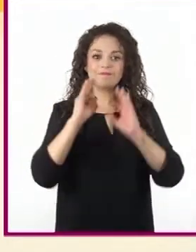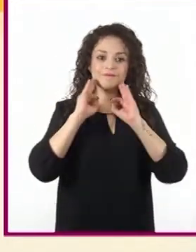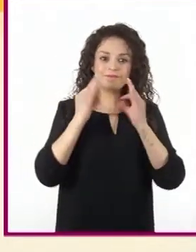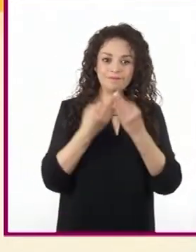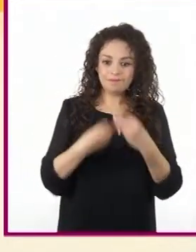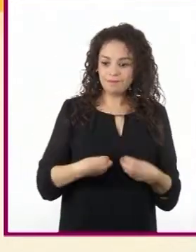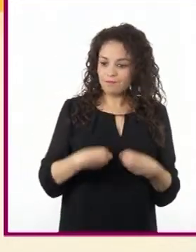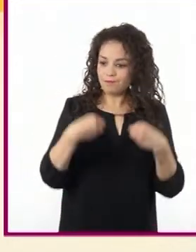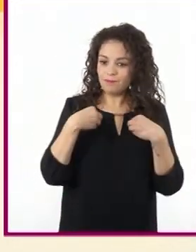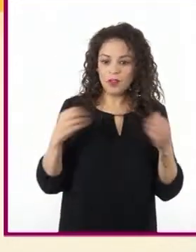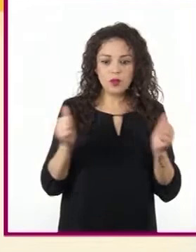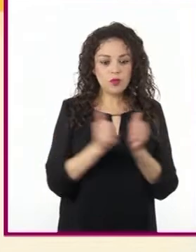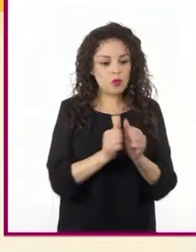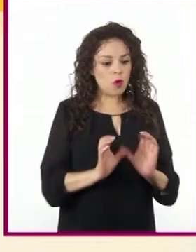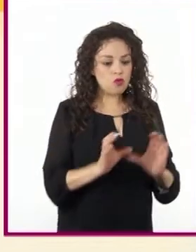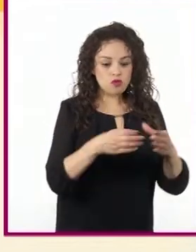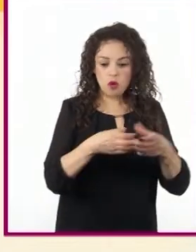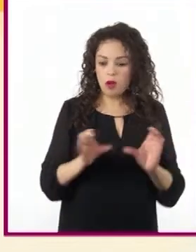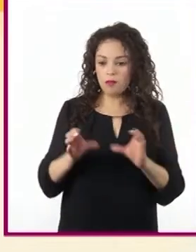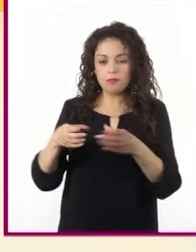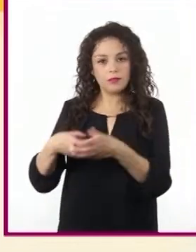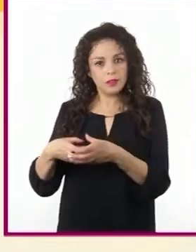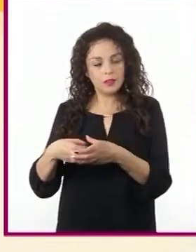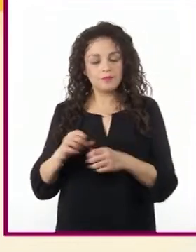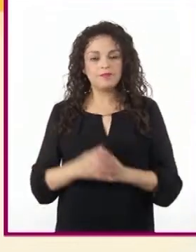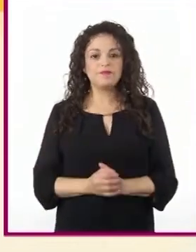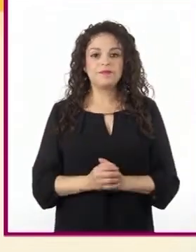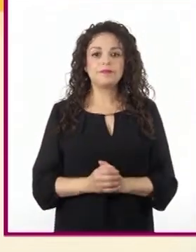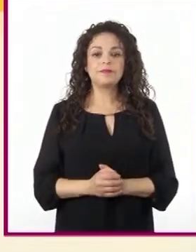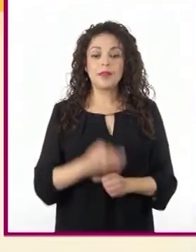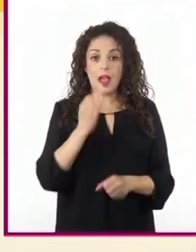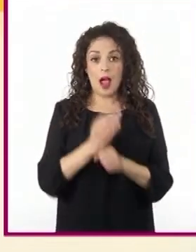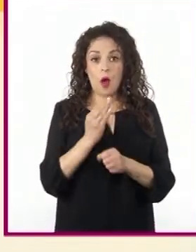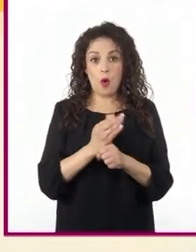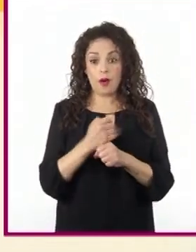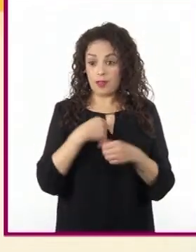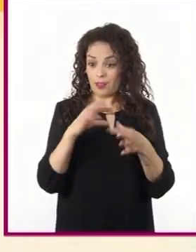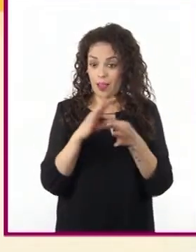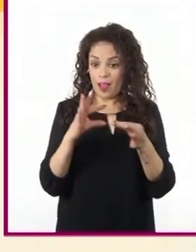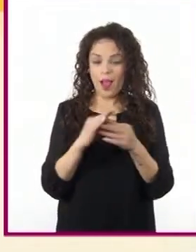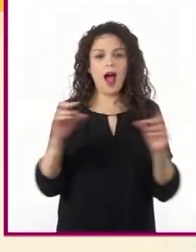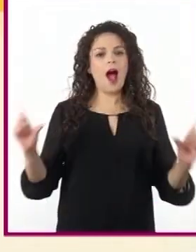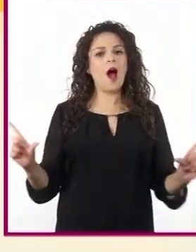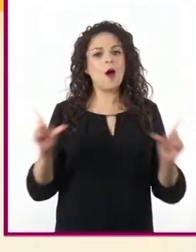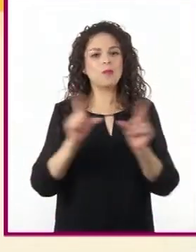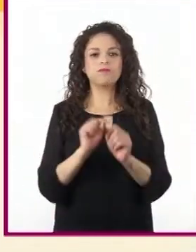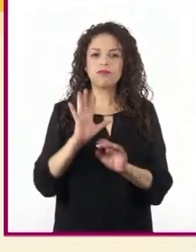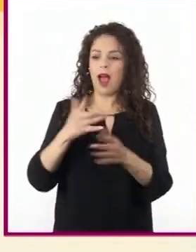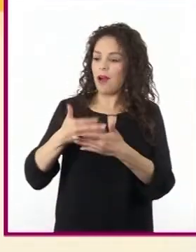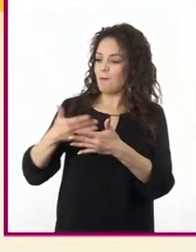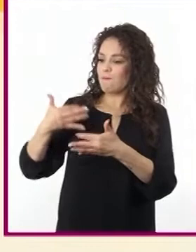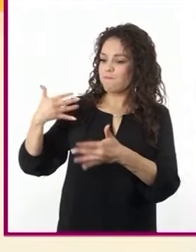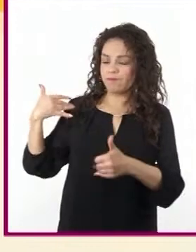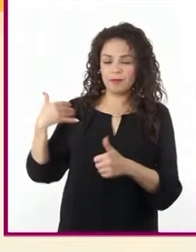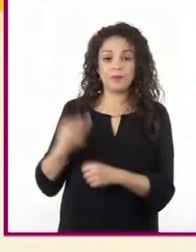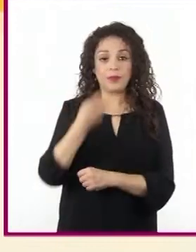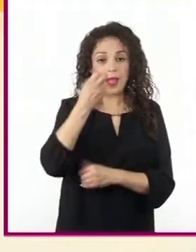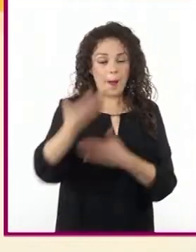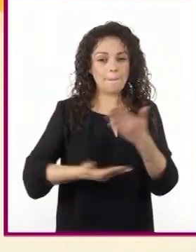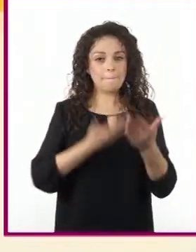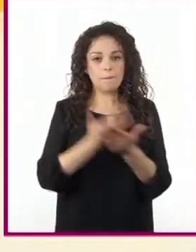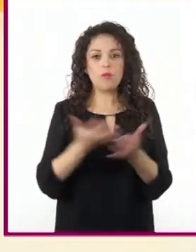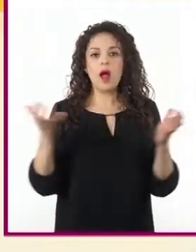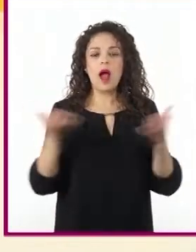la comunidad. Recapitulemos lo expuesto hasta ahora. Para hacerlo, les propongo elaborar un cuadro en el